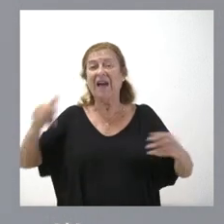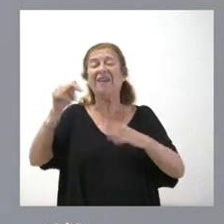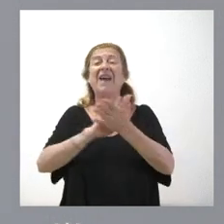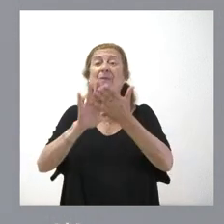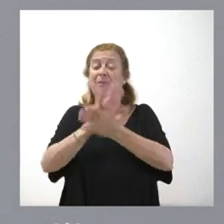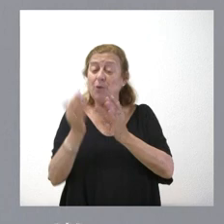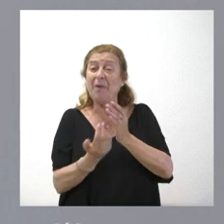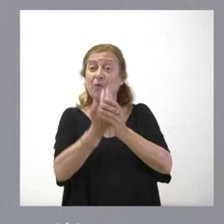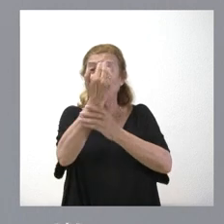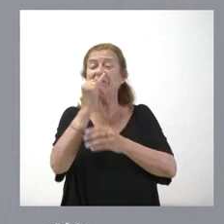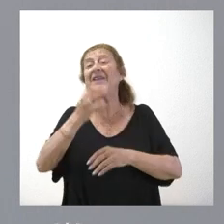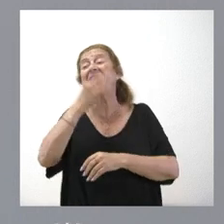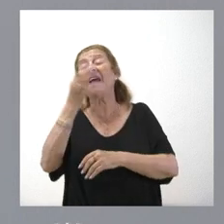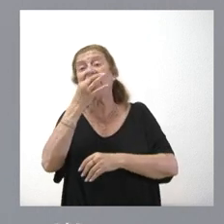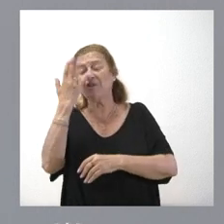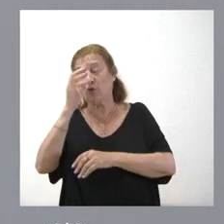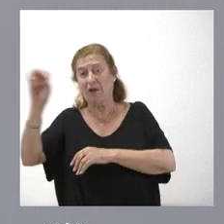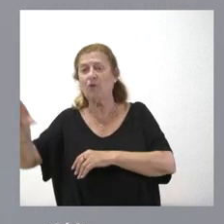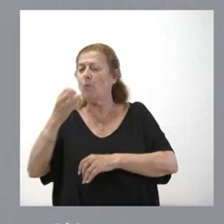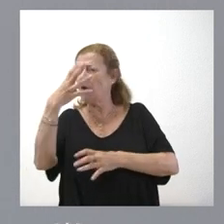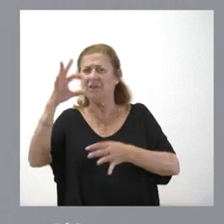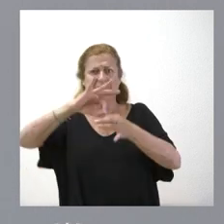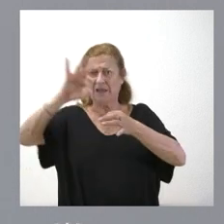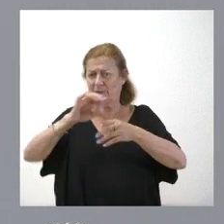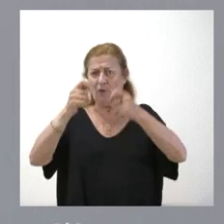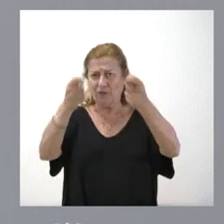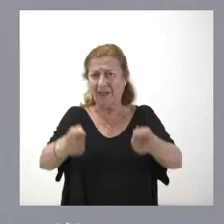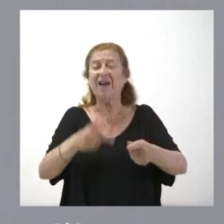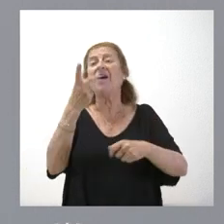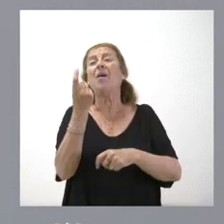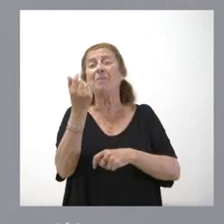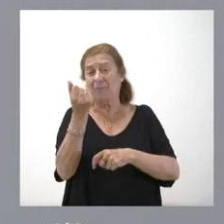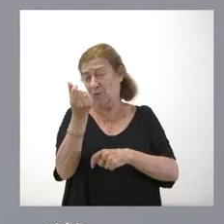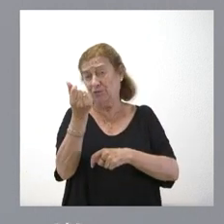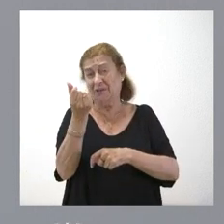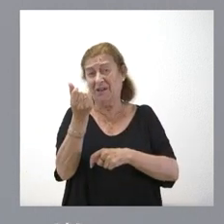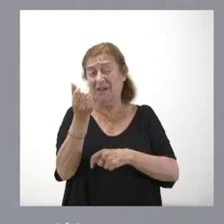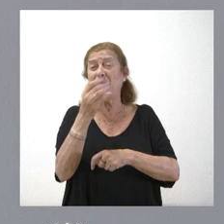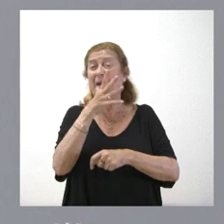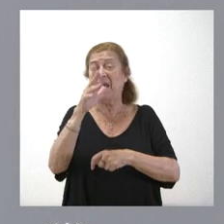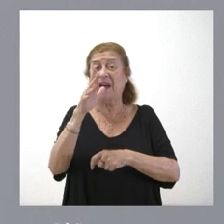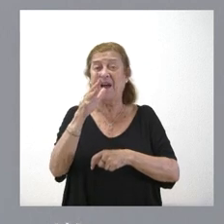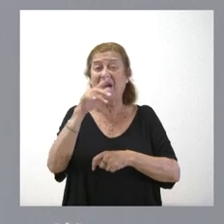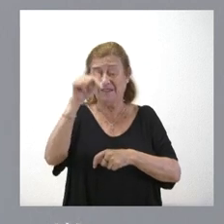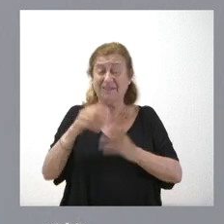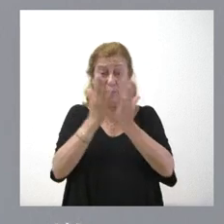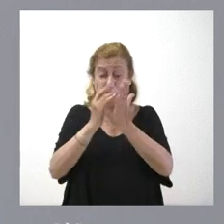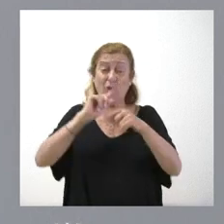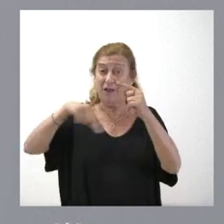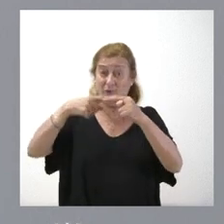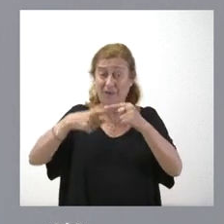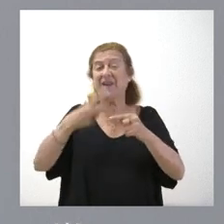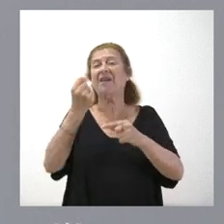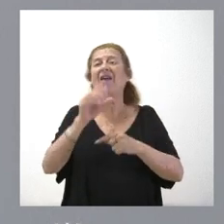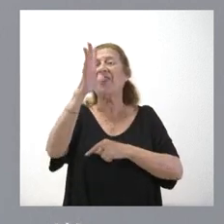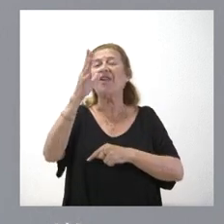madrugadores y tardes en el cole que tan buen servicio está dando y cuyo coste para este curso próximo va a ser